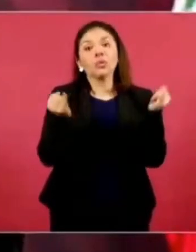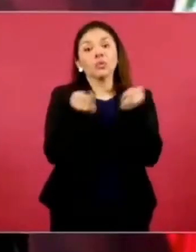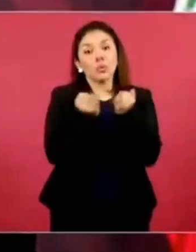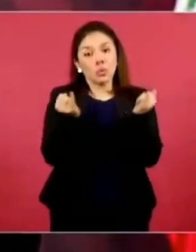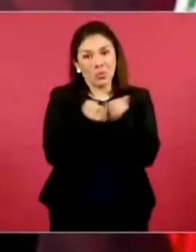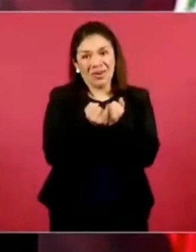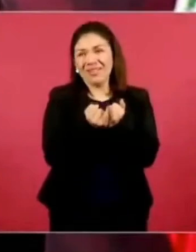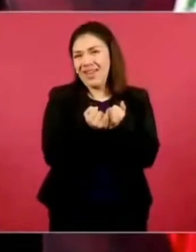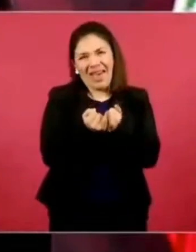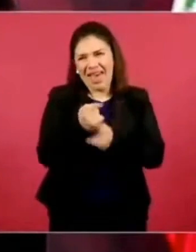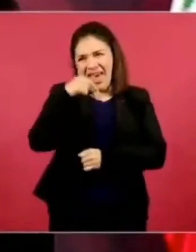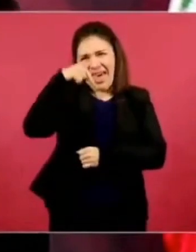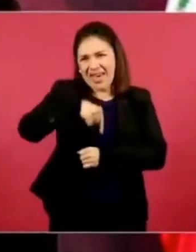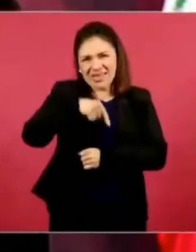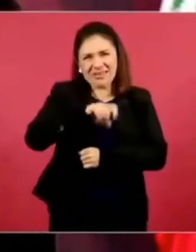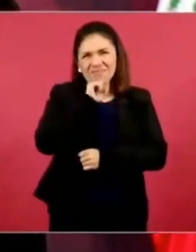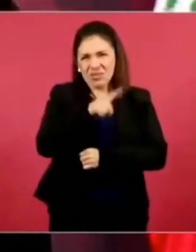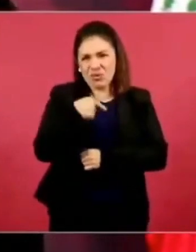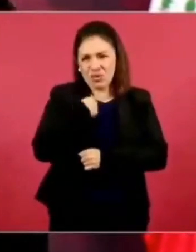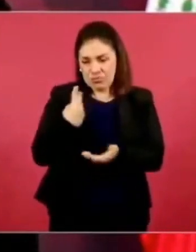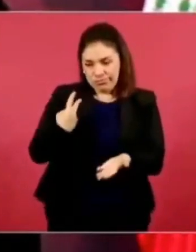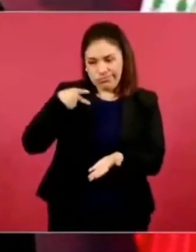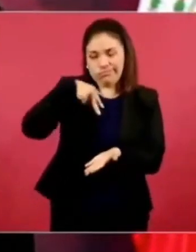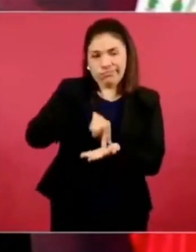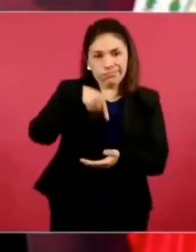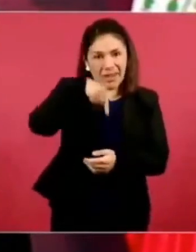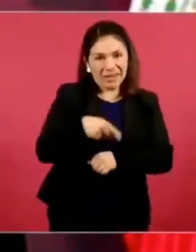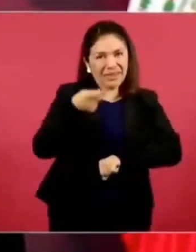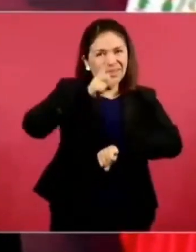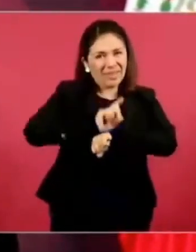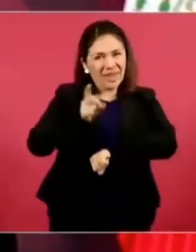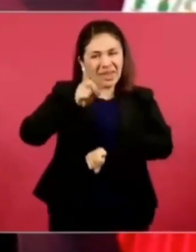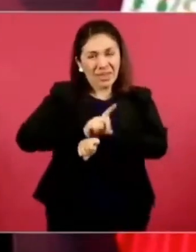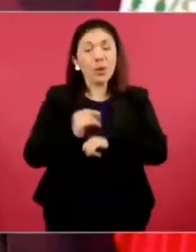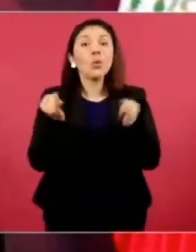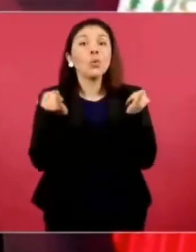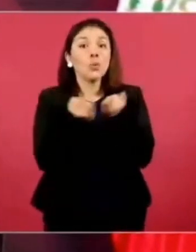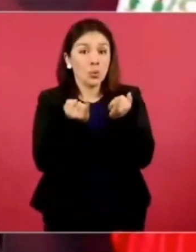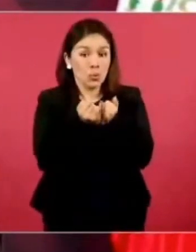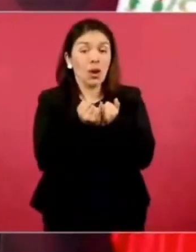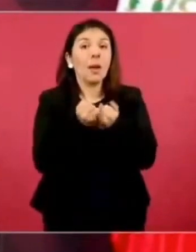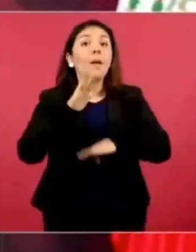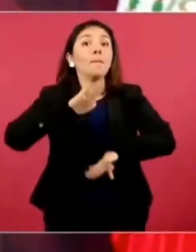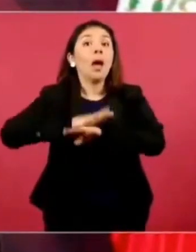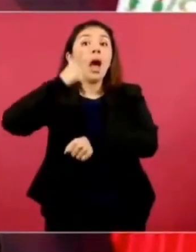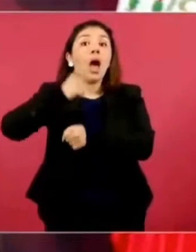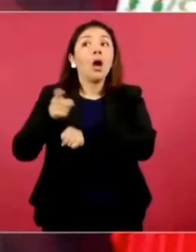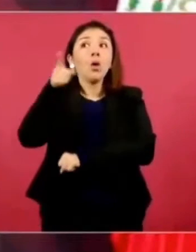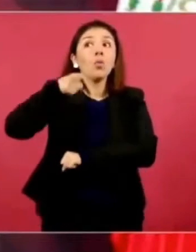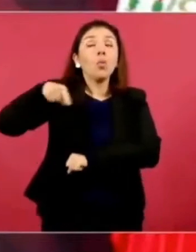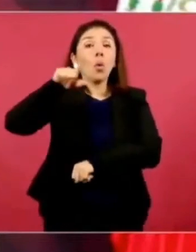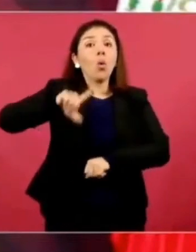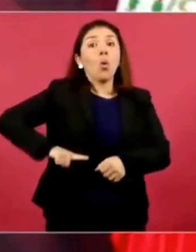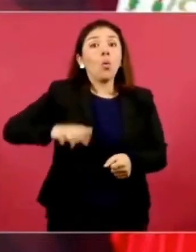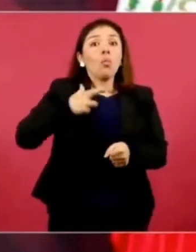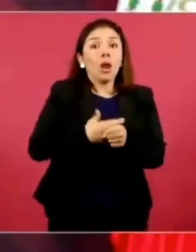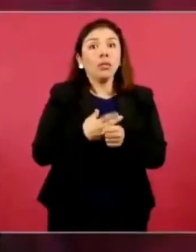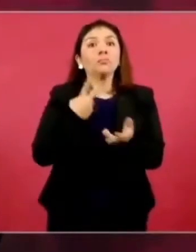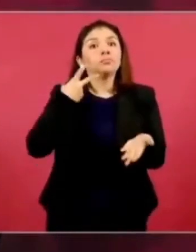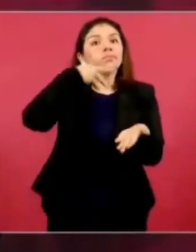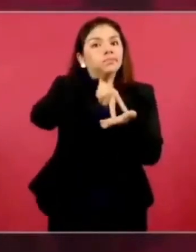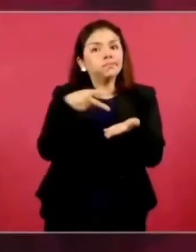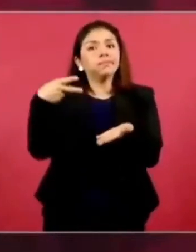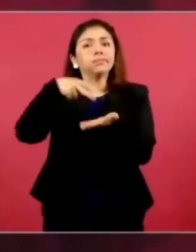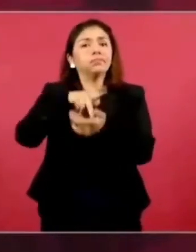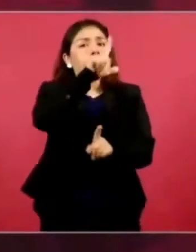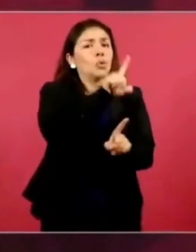así como estoy yo diario, la mayoría de los gobernadores están de lunes a